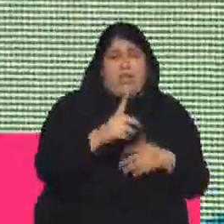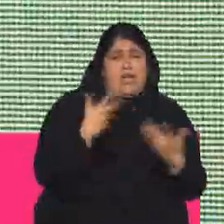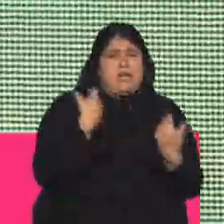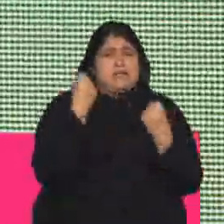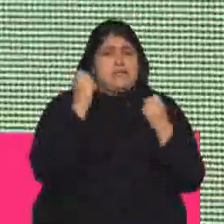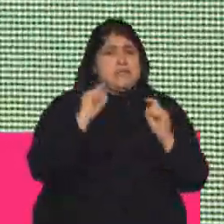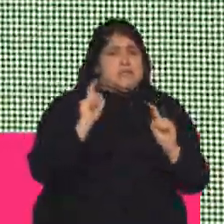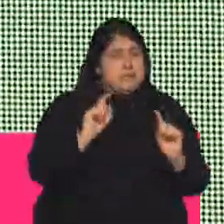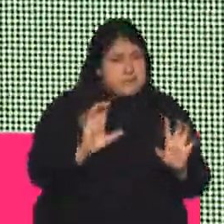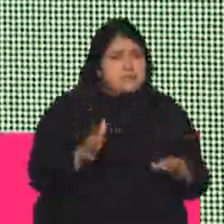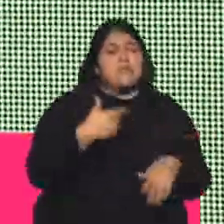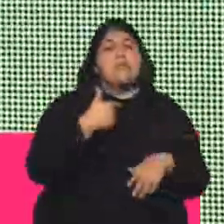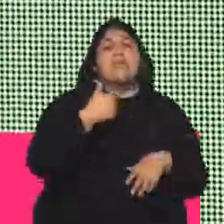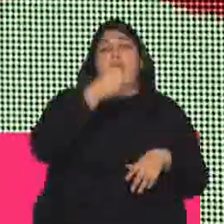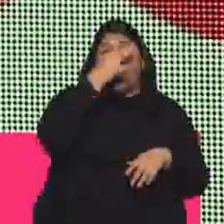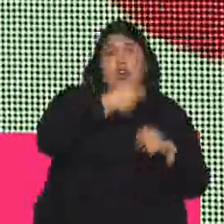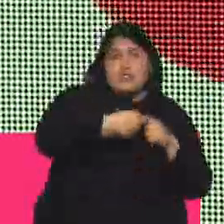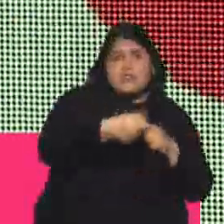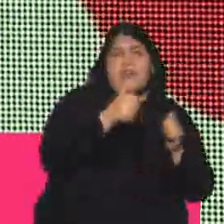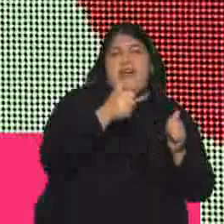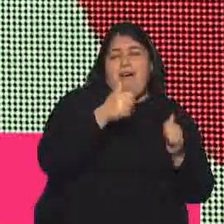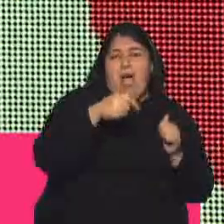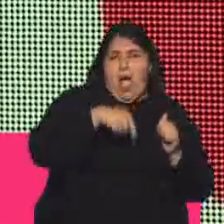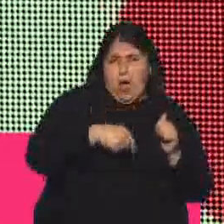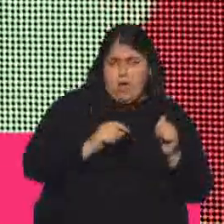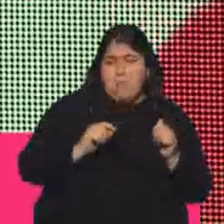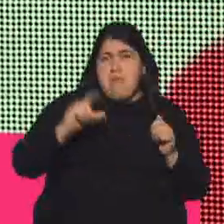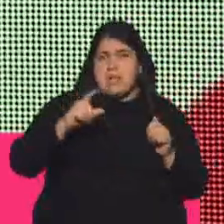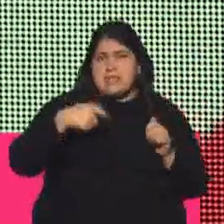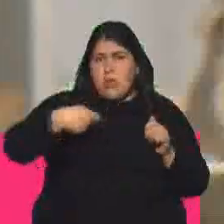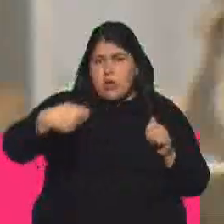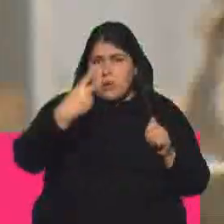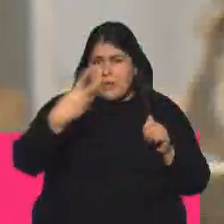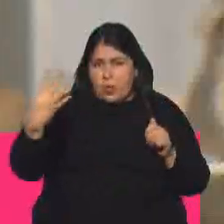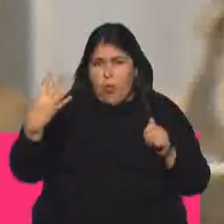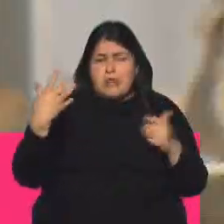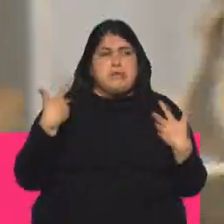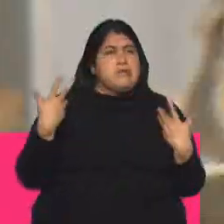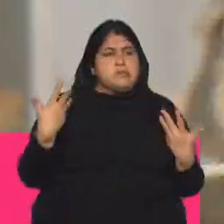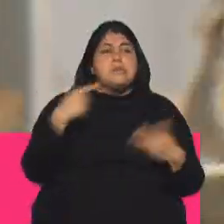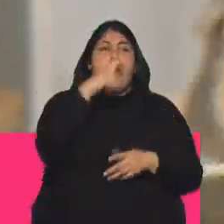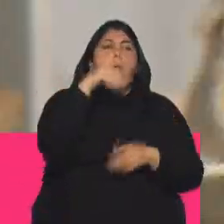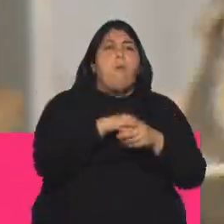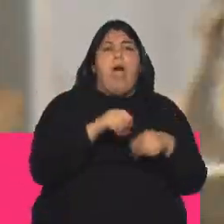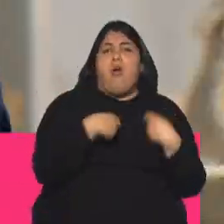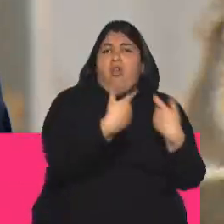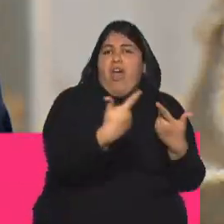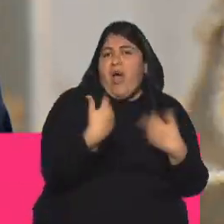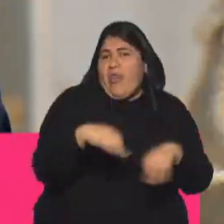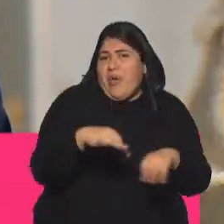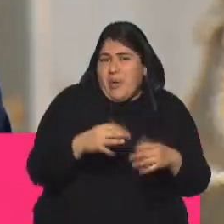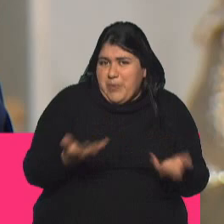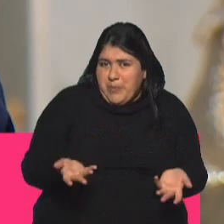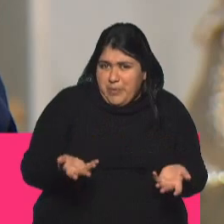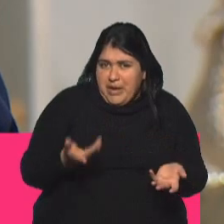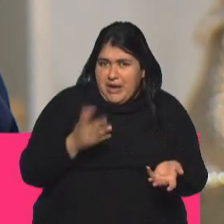de una hora 12 a una hora, de una hora 12 a hora 18 a una hora 24 a hora 30. Porque te termina financiando el banco, sería, digamos, el que te termina dando esa